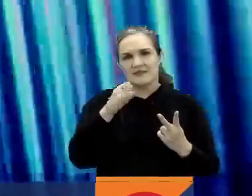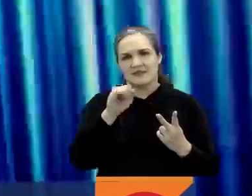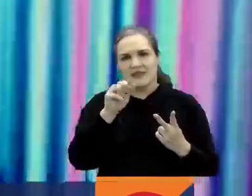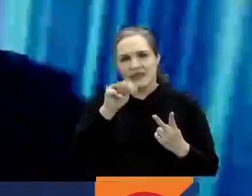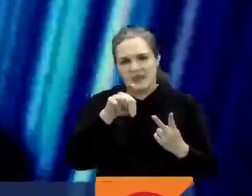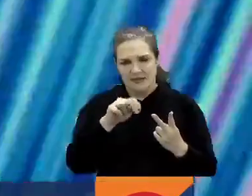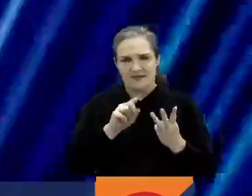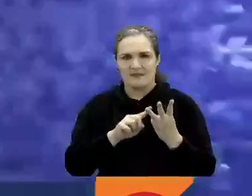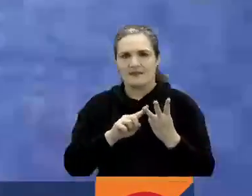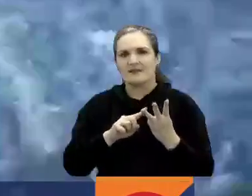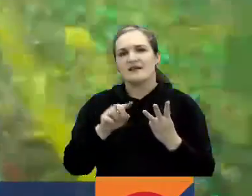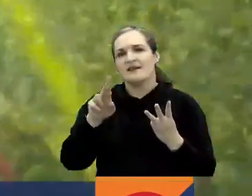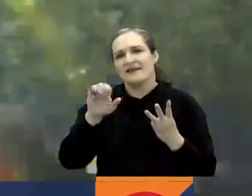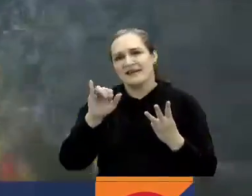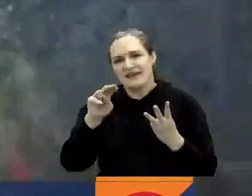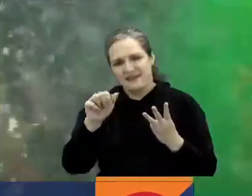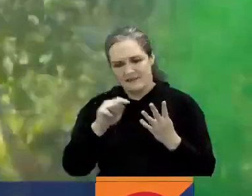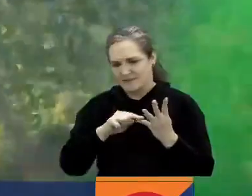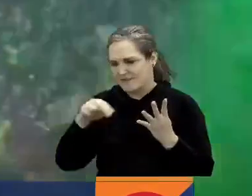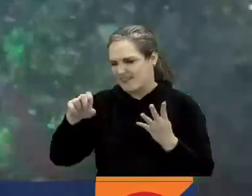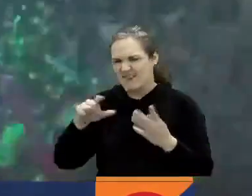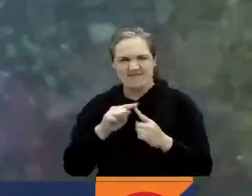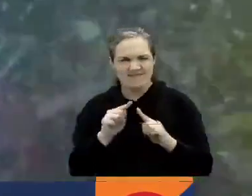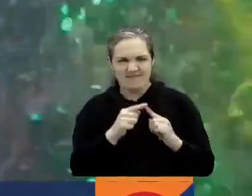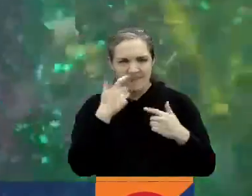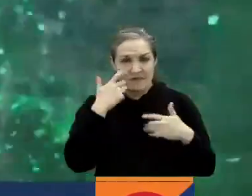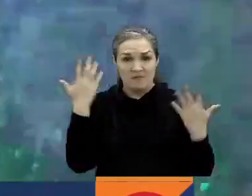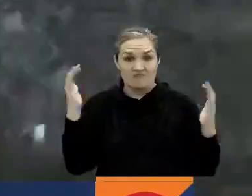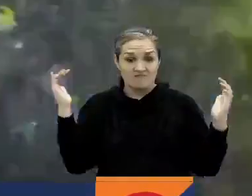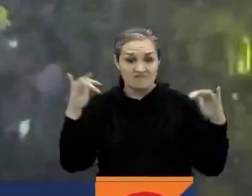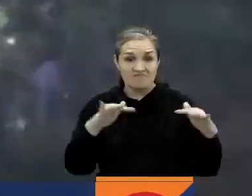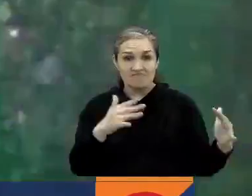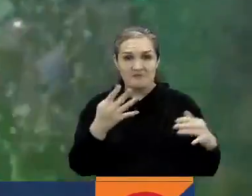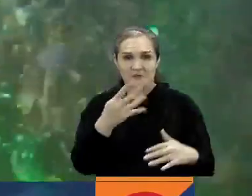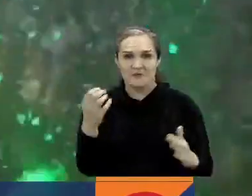Ruiz y Nelson Velázquez. Manizales espera recibir alrededor de 400.000 turistas.